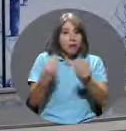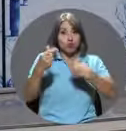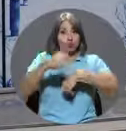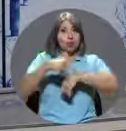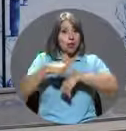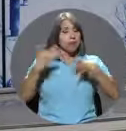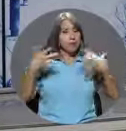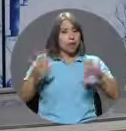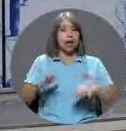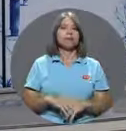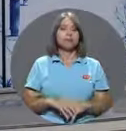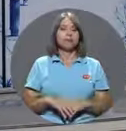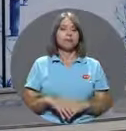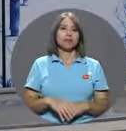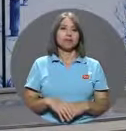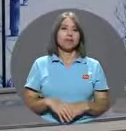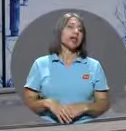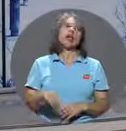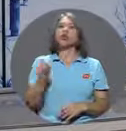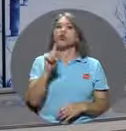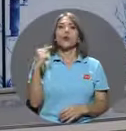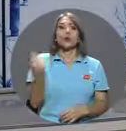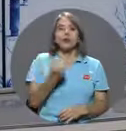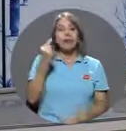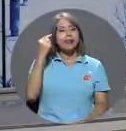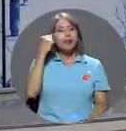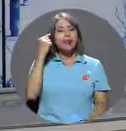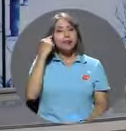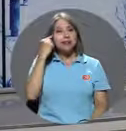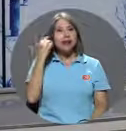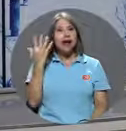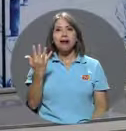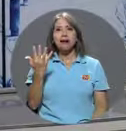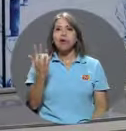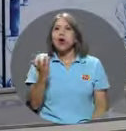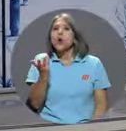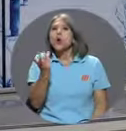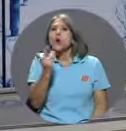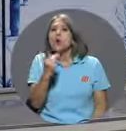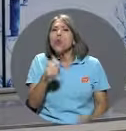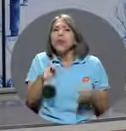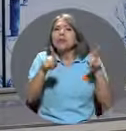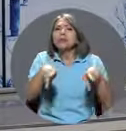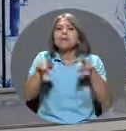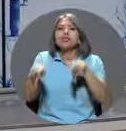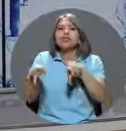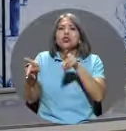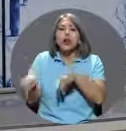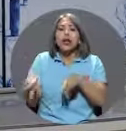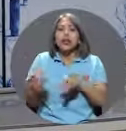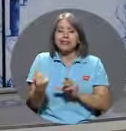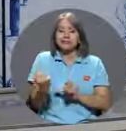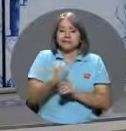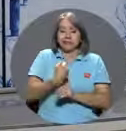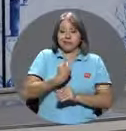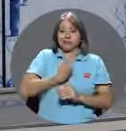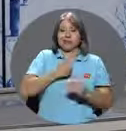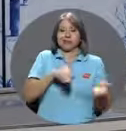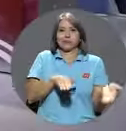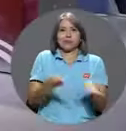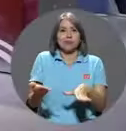solo pensar en la cantidad de personas que cometen el suicidio, sino también lo que hay detrás